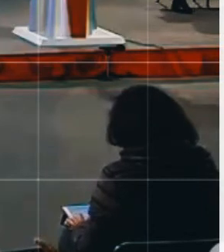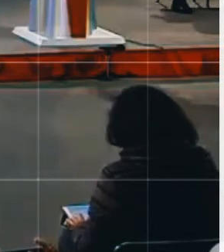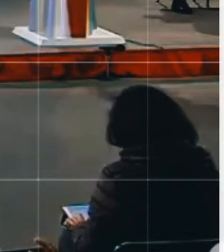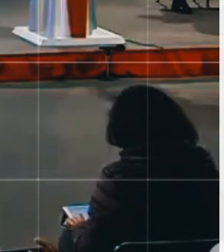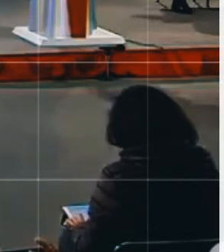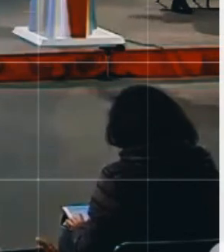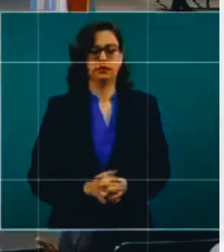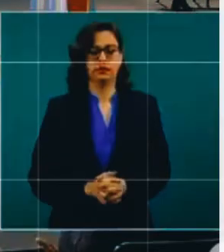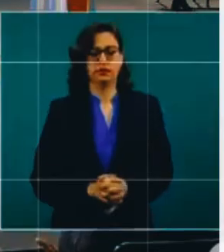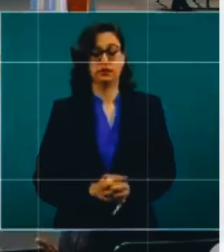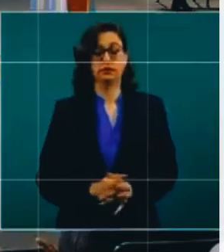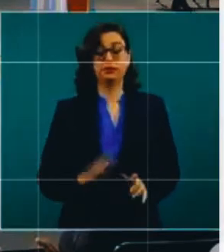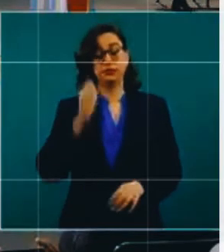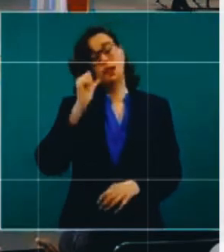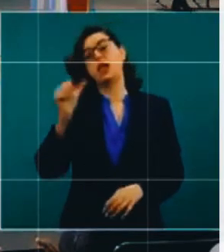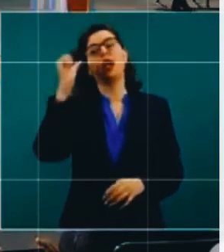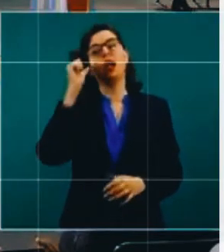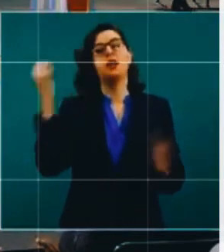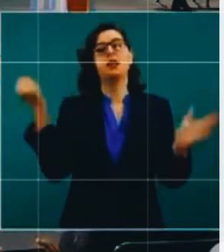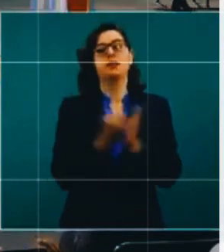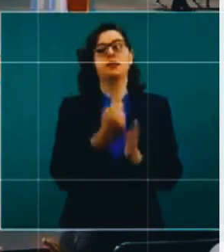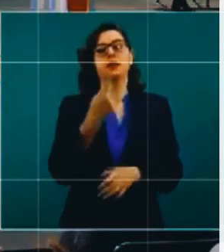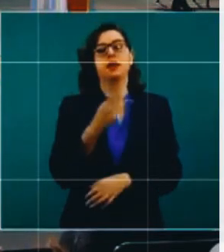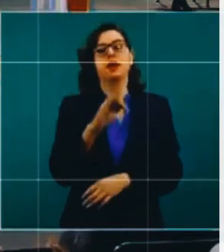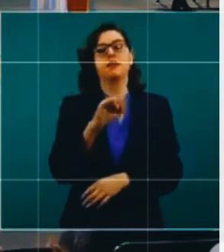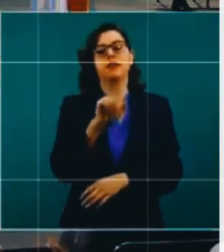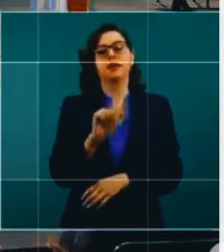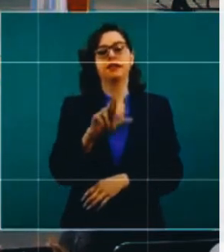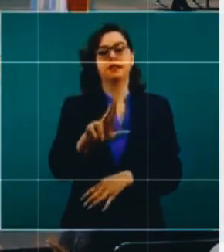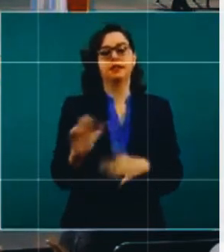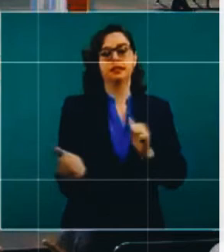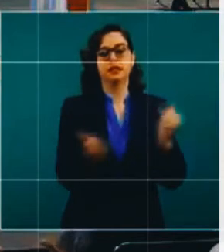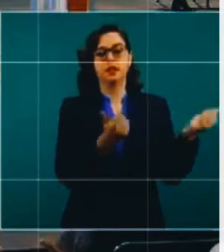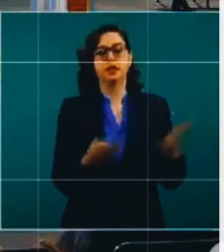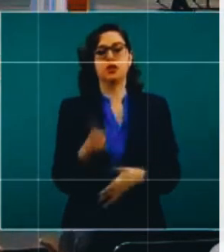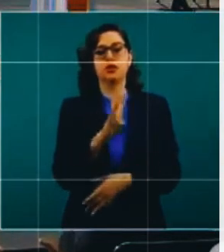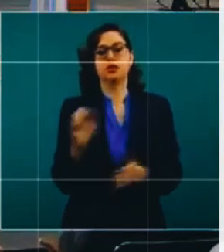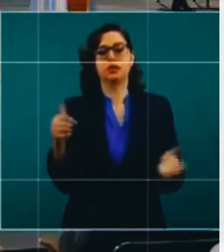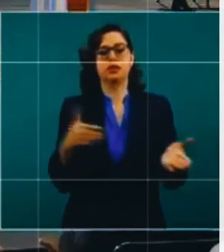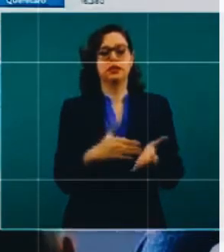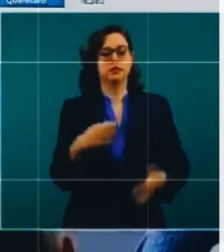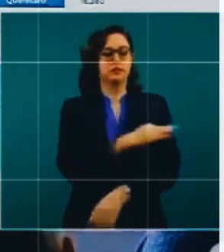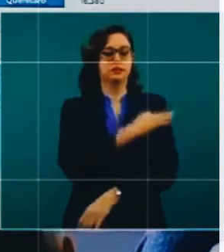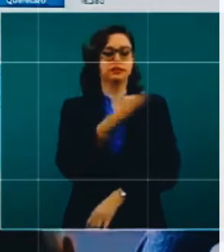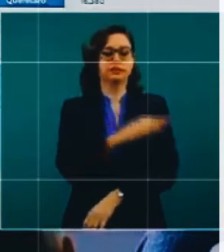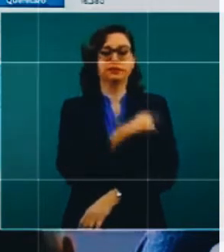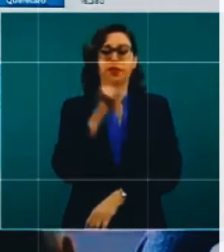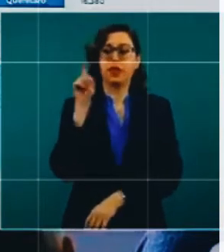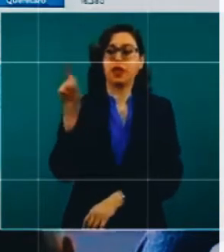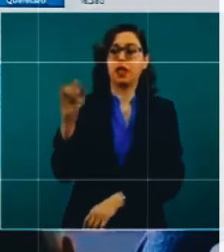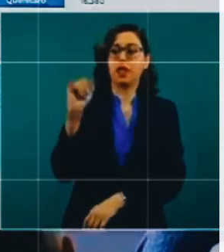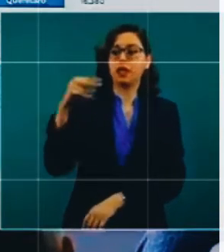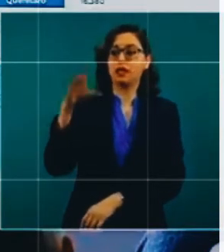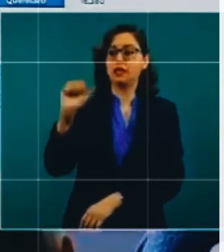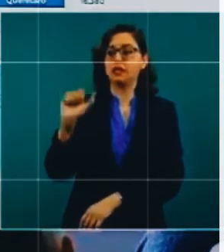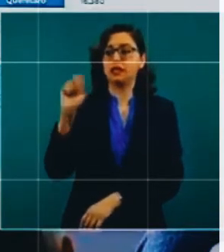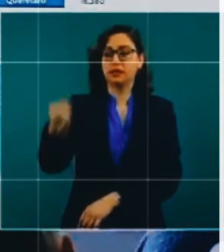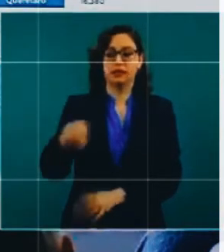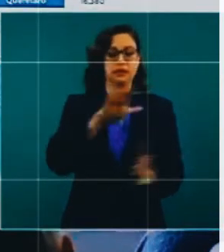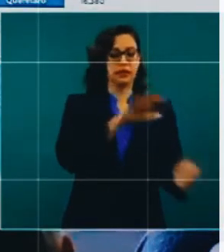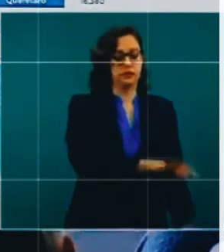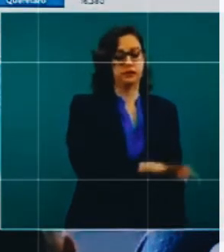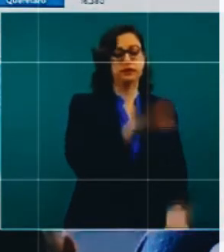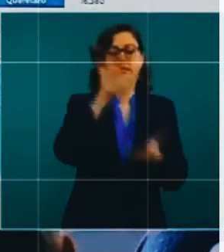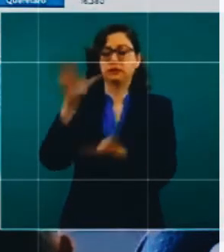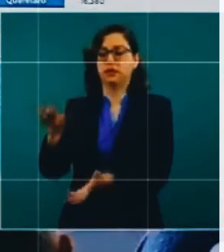487.500 dosis de Pfizer. Fueron trasladadas al INCAN. Ahí se está reorganizando los